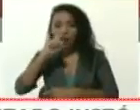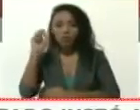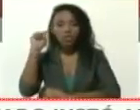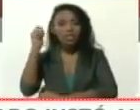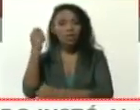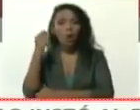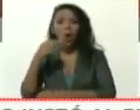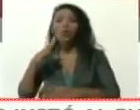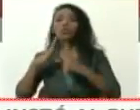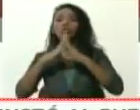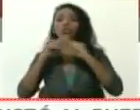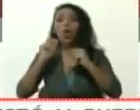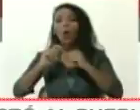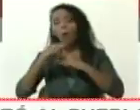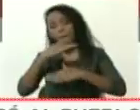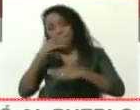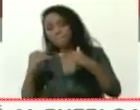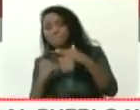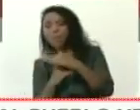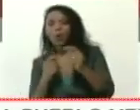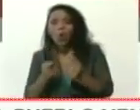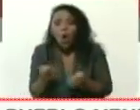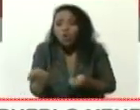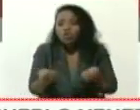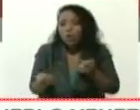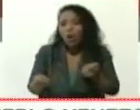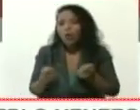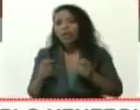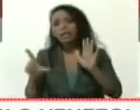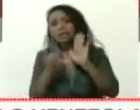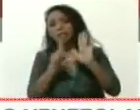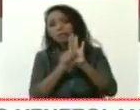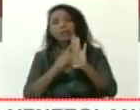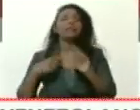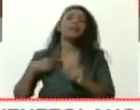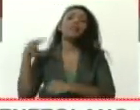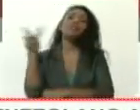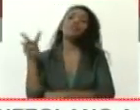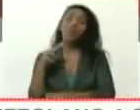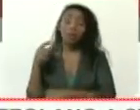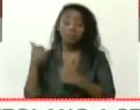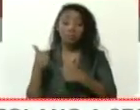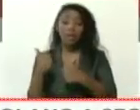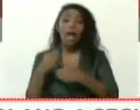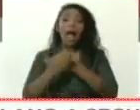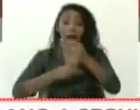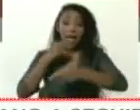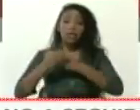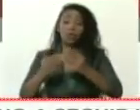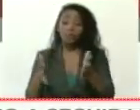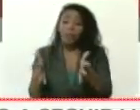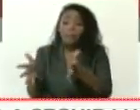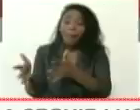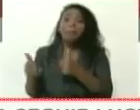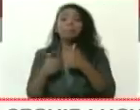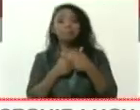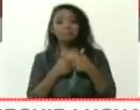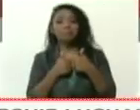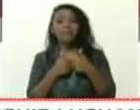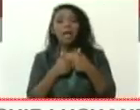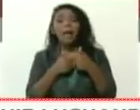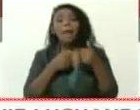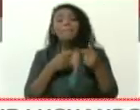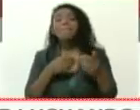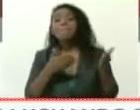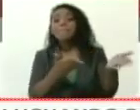control legal del Estado venezolano, a estas alturas Citgo había dado una ganancia, un beneficio